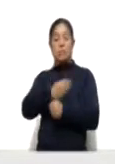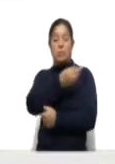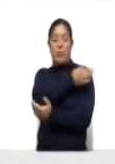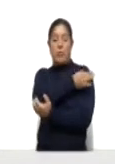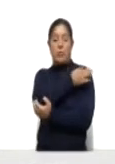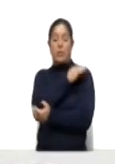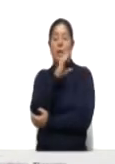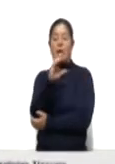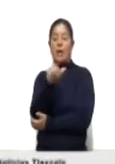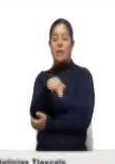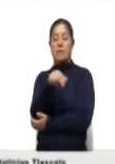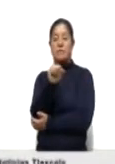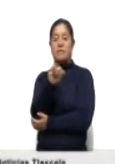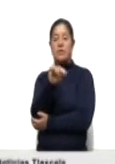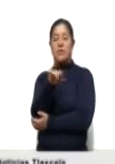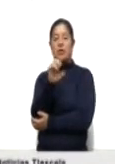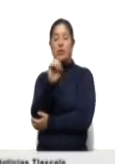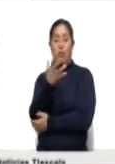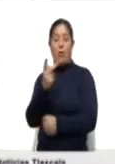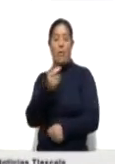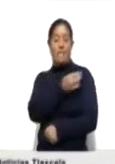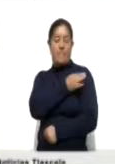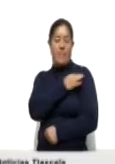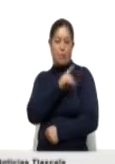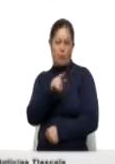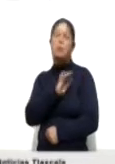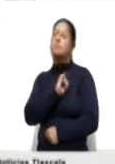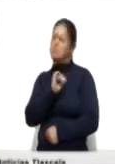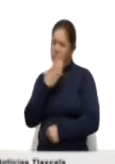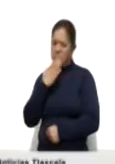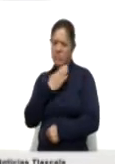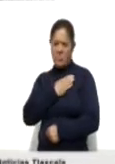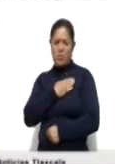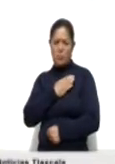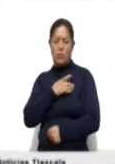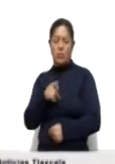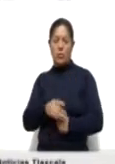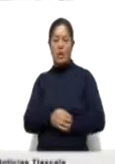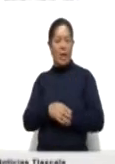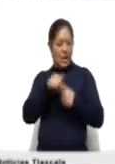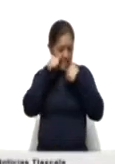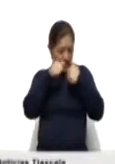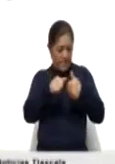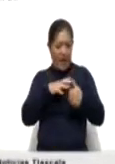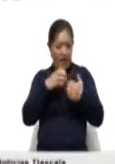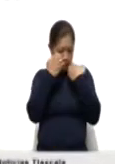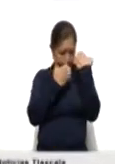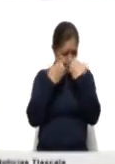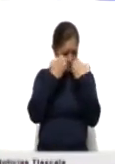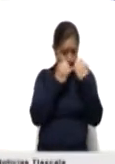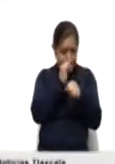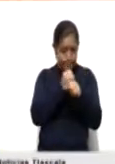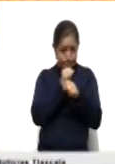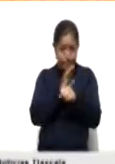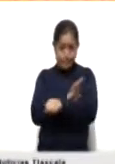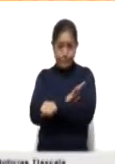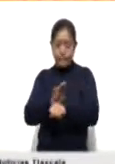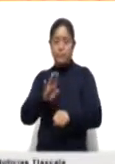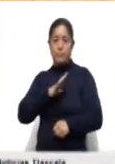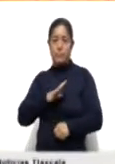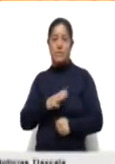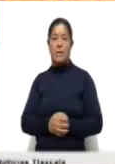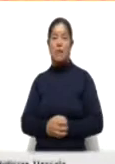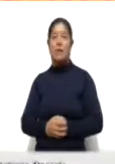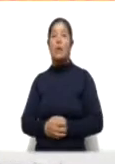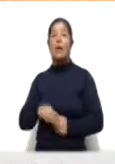vacuna CanSino sí brinda mayor protección. Con base a los resultados observados de manera preliminar, es claro que existe un beneficio. A partir